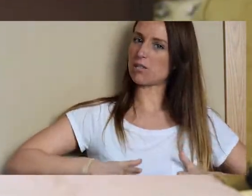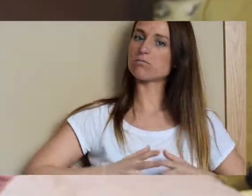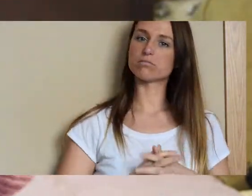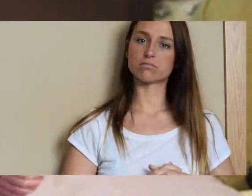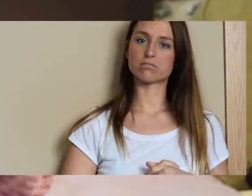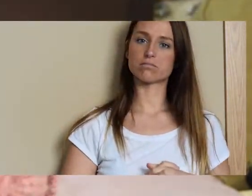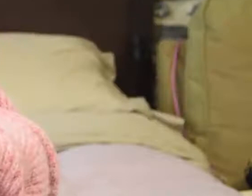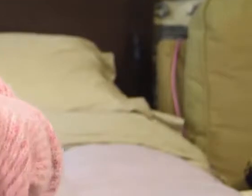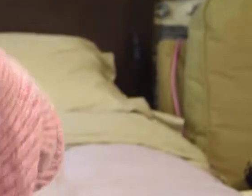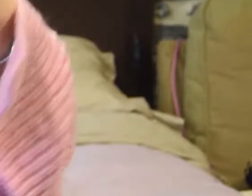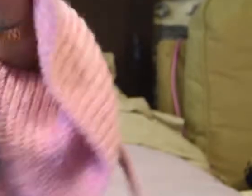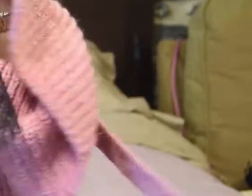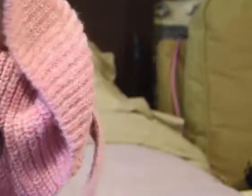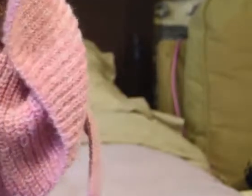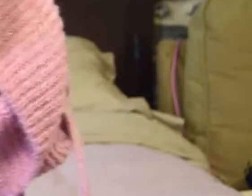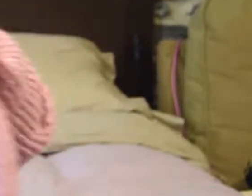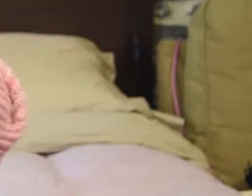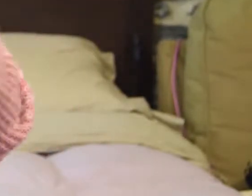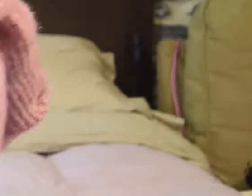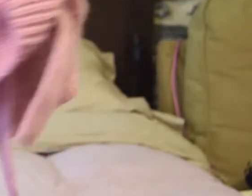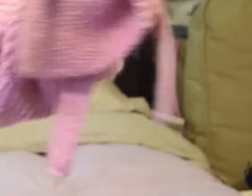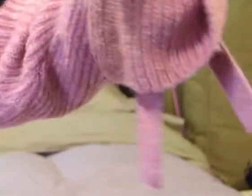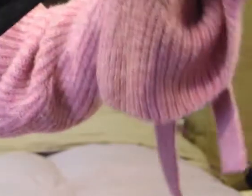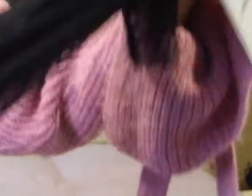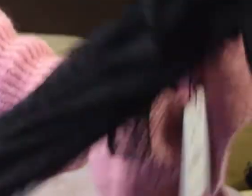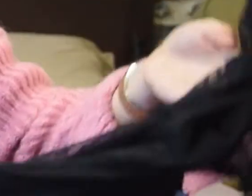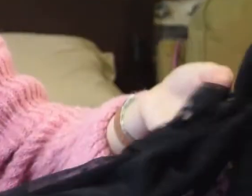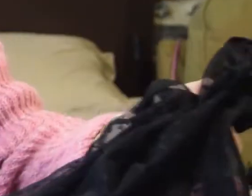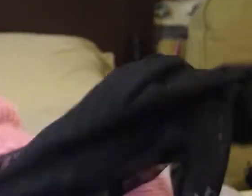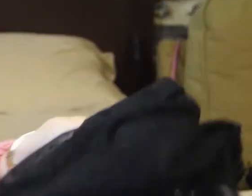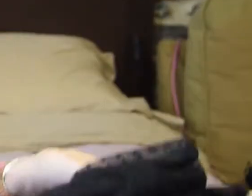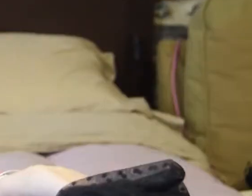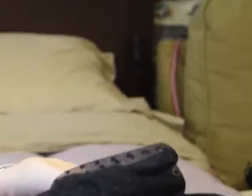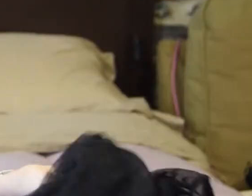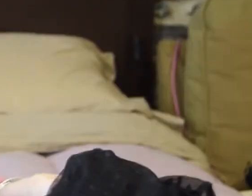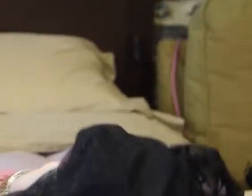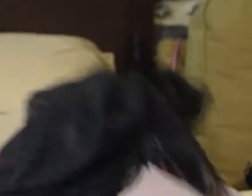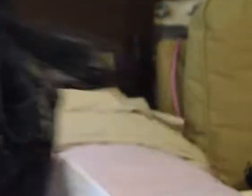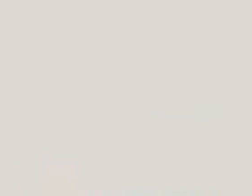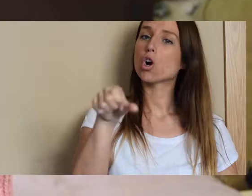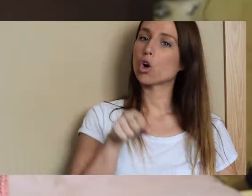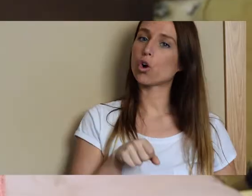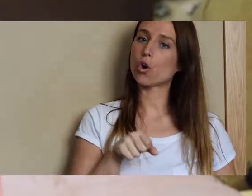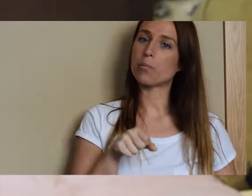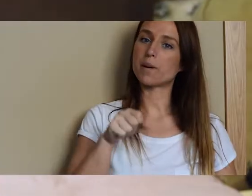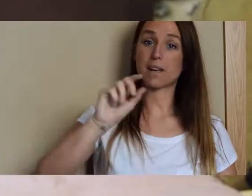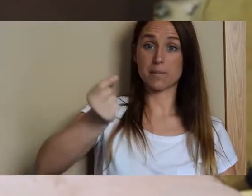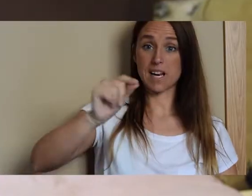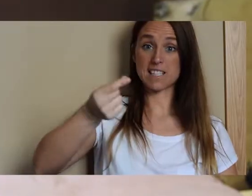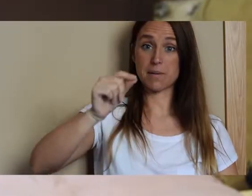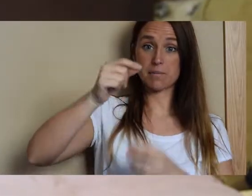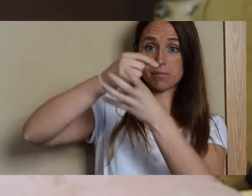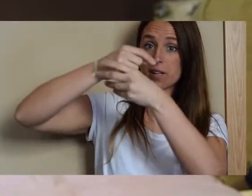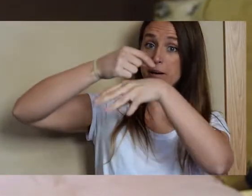Esto con un maquero y una básica queda genial. O con un forro, ya tenéis un vestido. También me he comprado